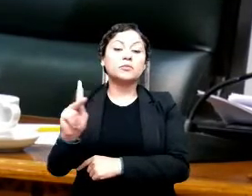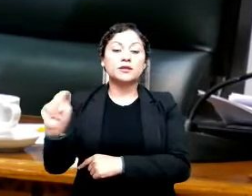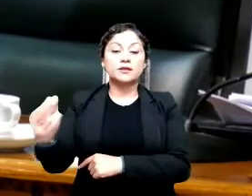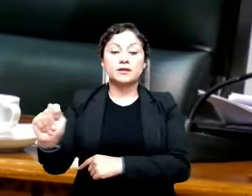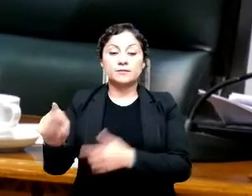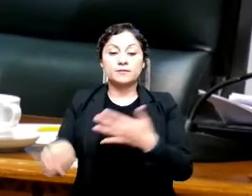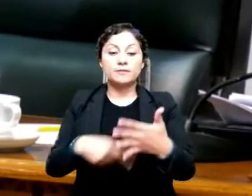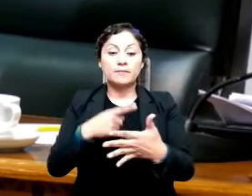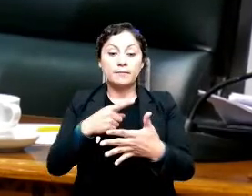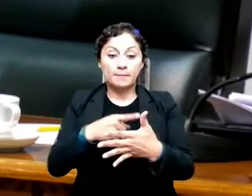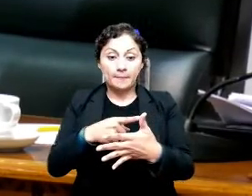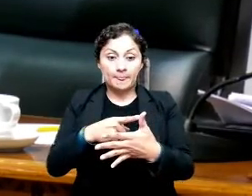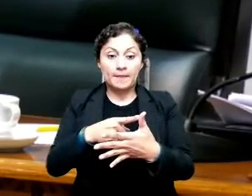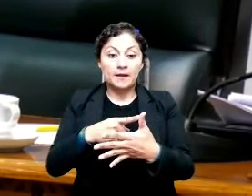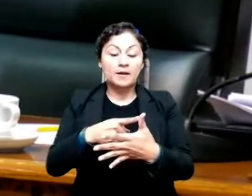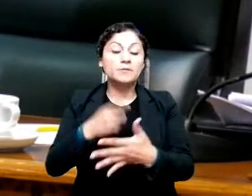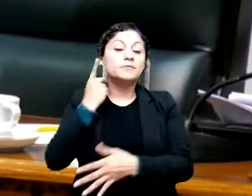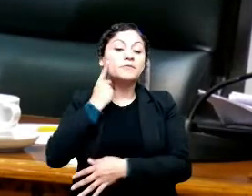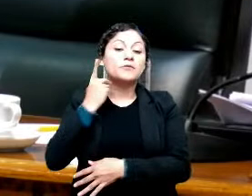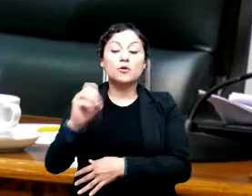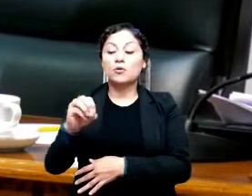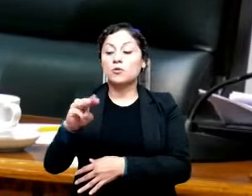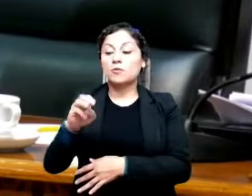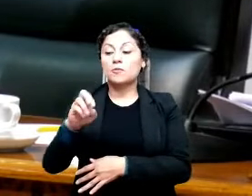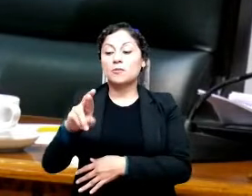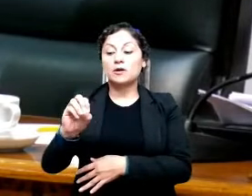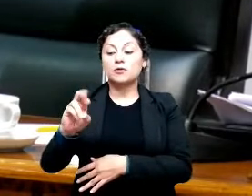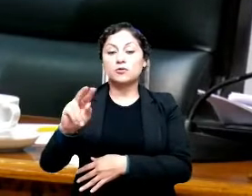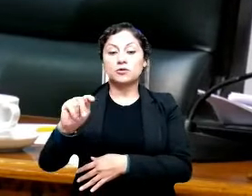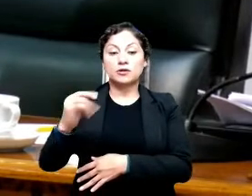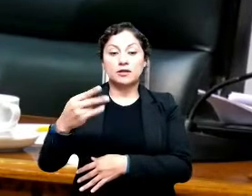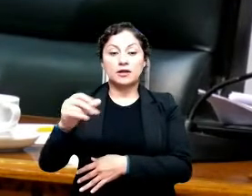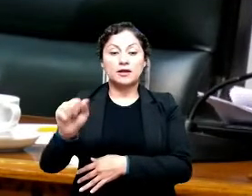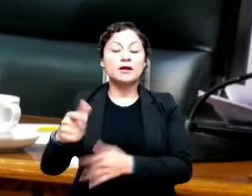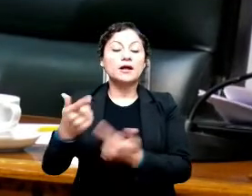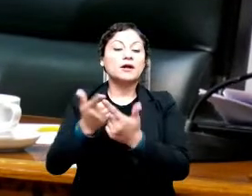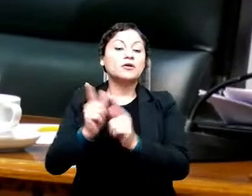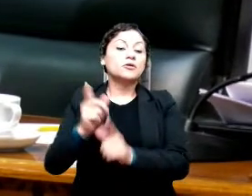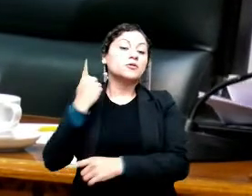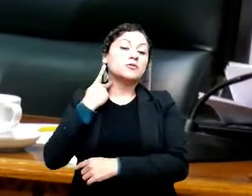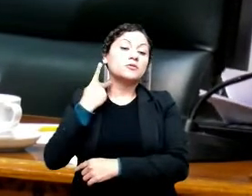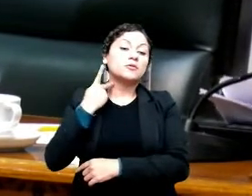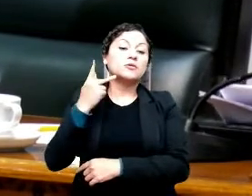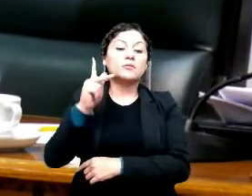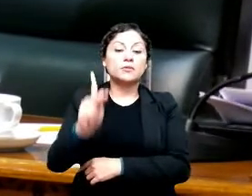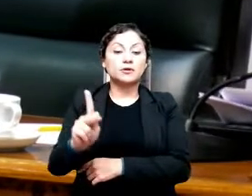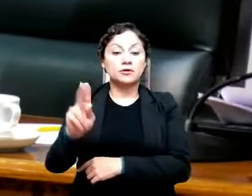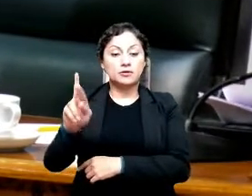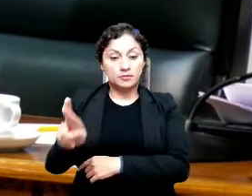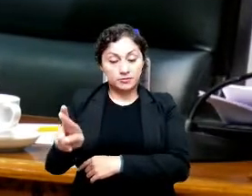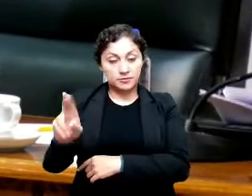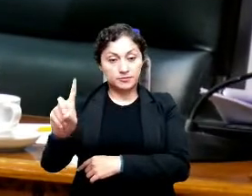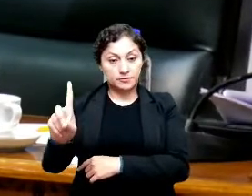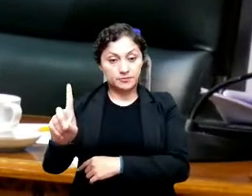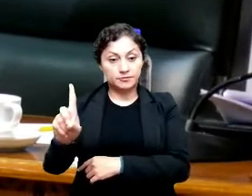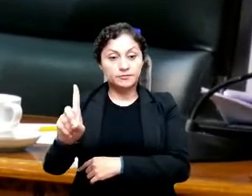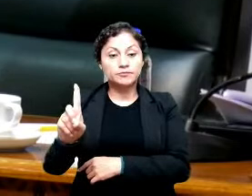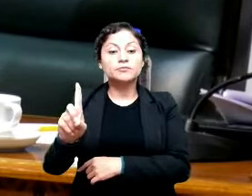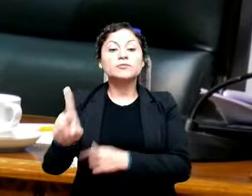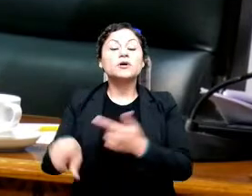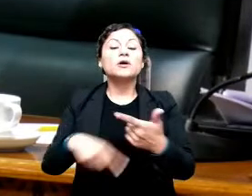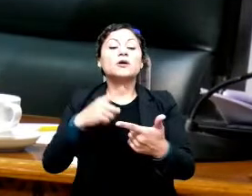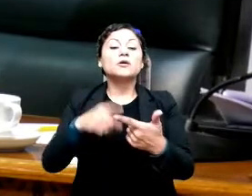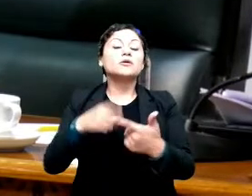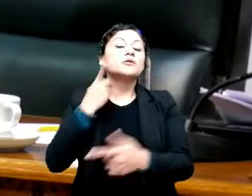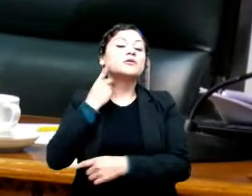Trabajo. Diputado Omar Ortega, Grupo Parlamentario del Partido de la Revolución Democrática.